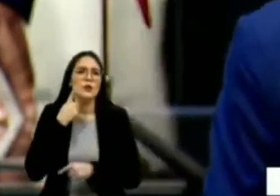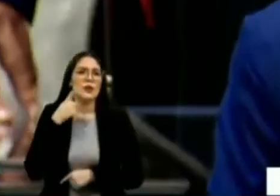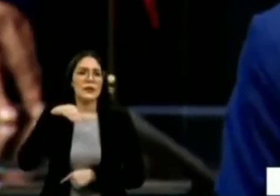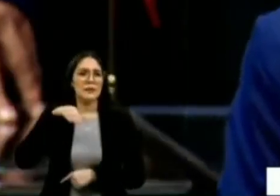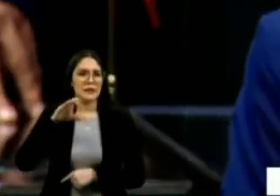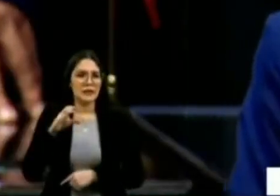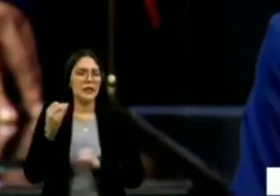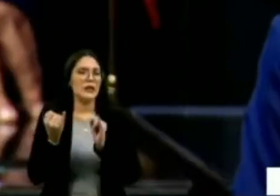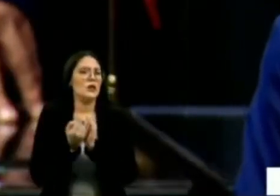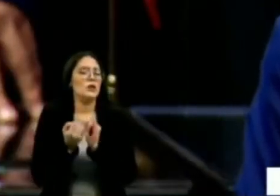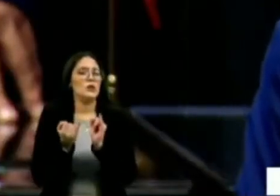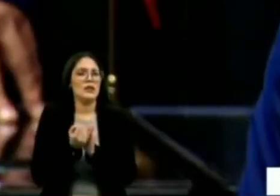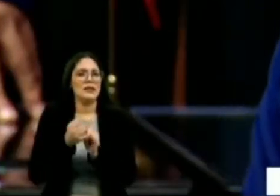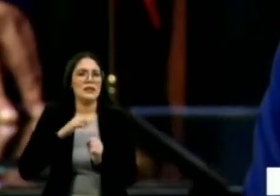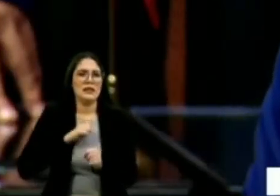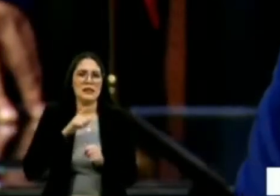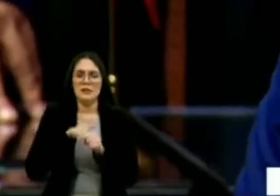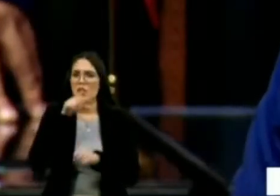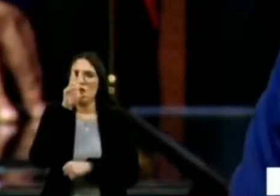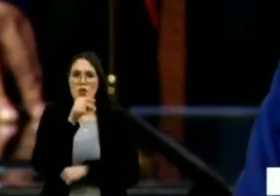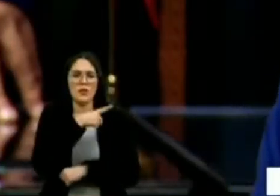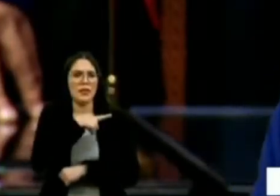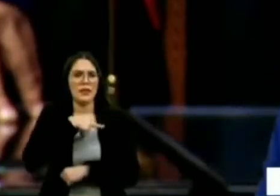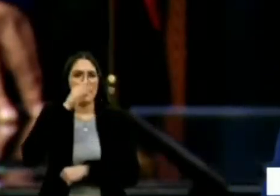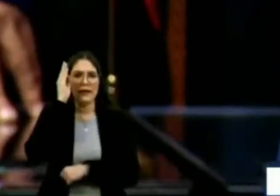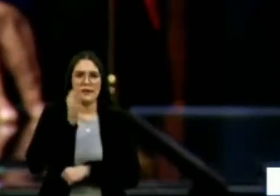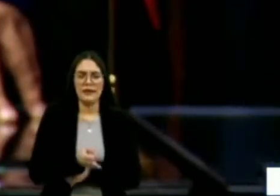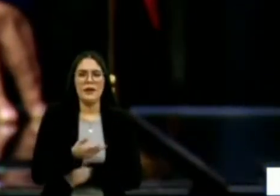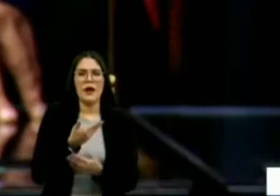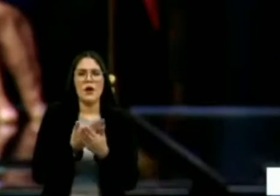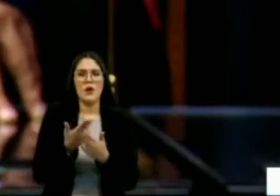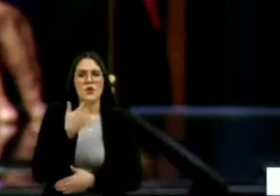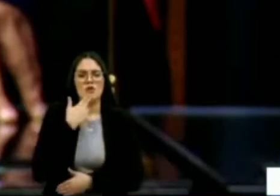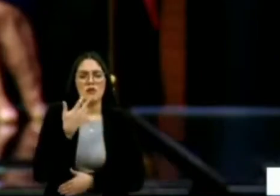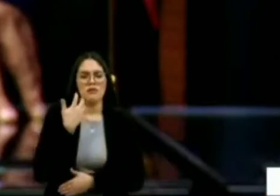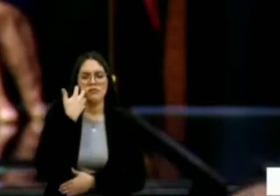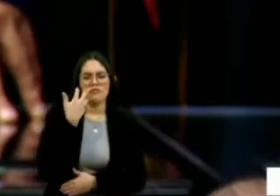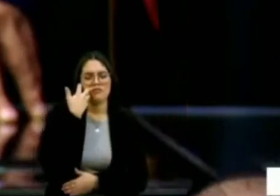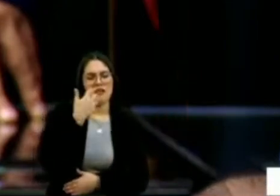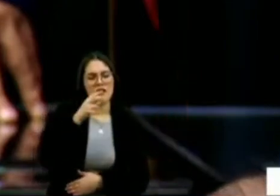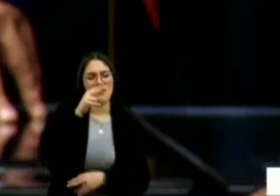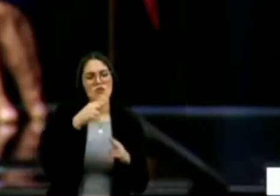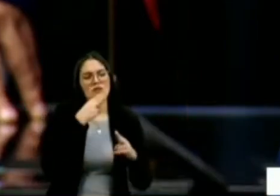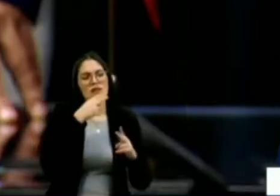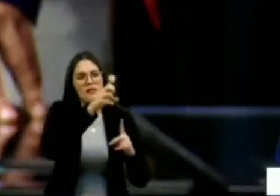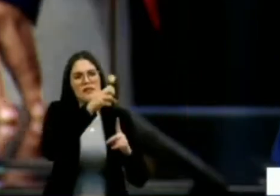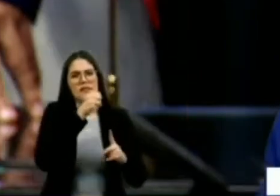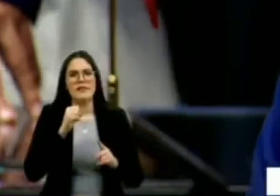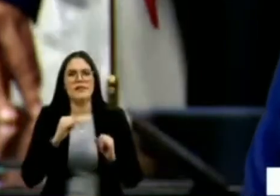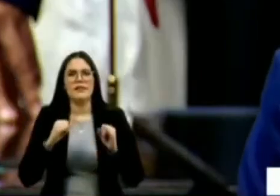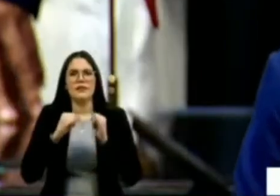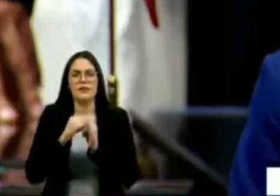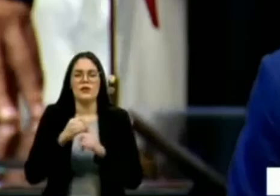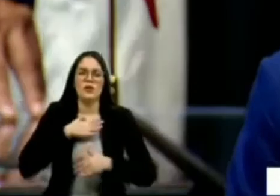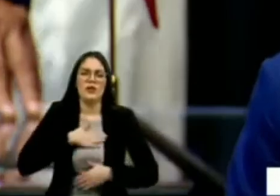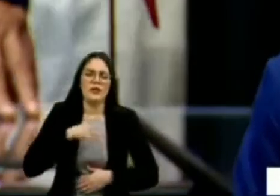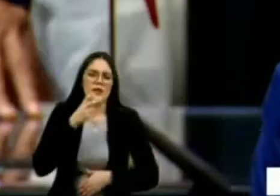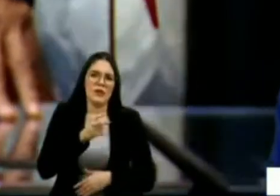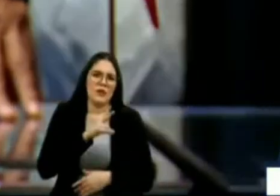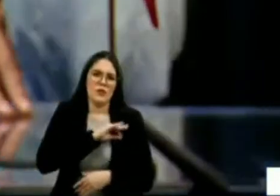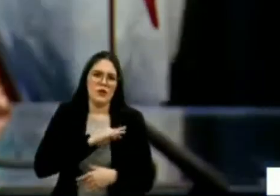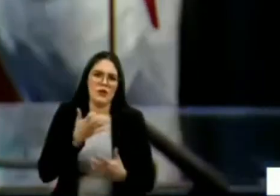más enérgica condena al uso faccioso de las instituciones de procuración de justicia. Es cuanto,